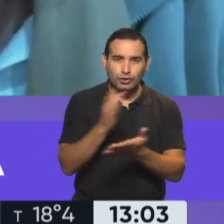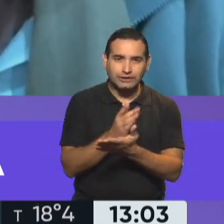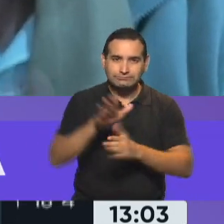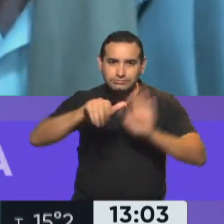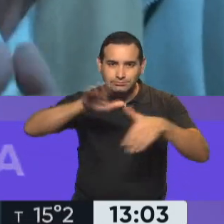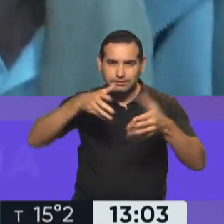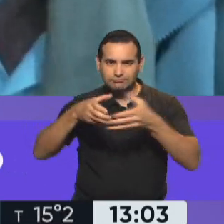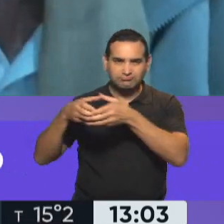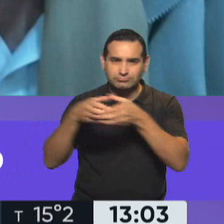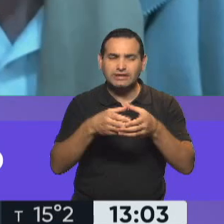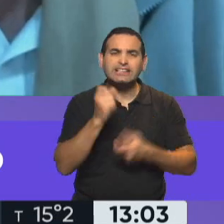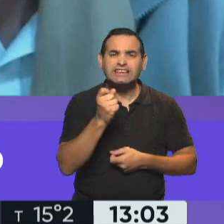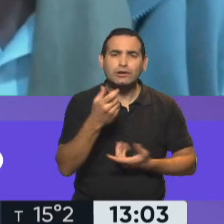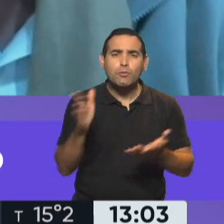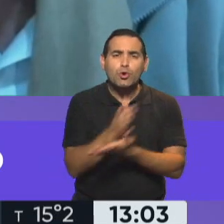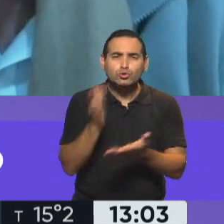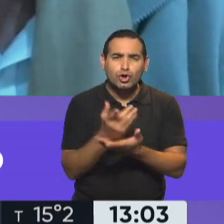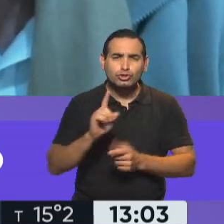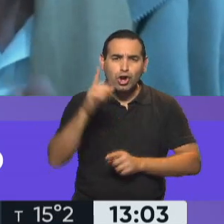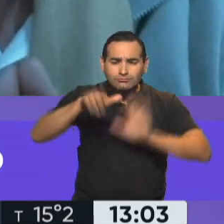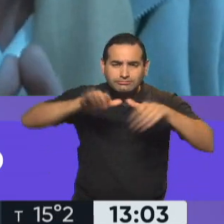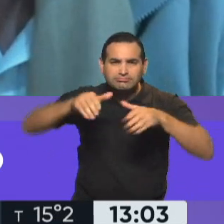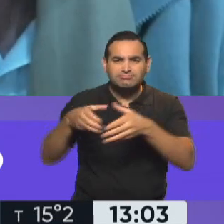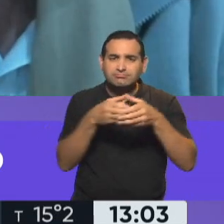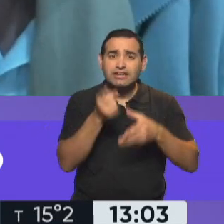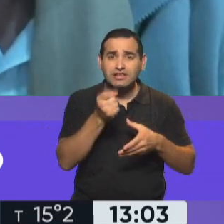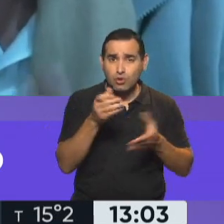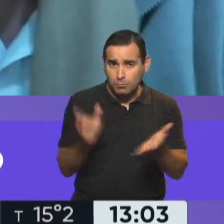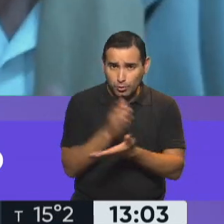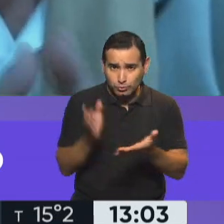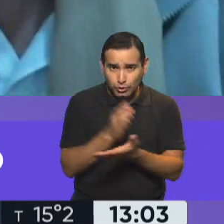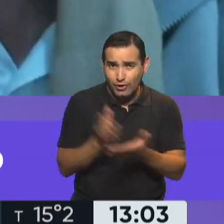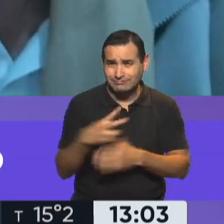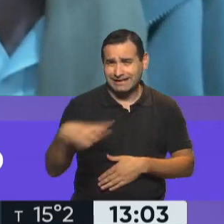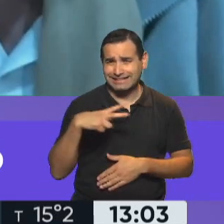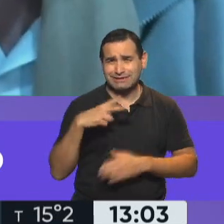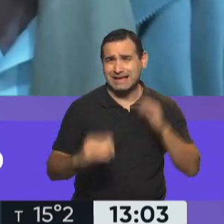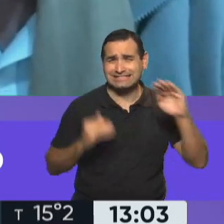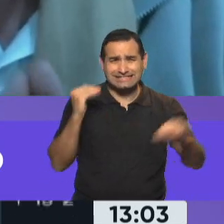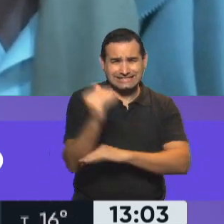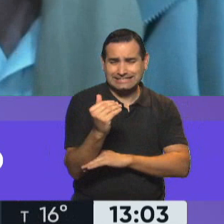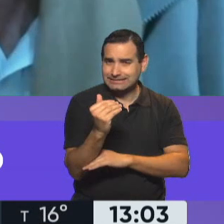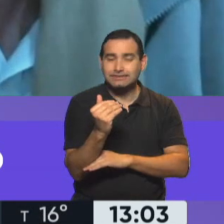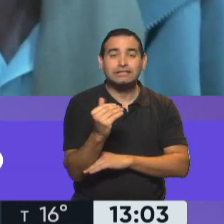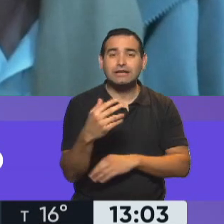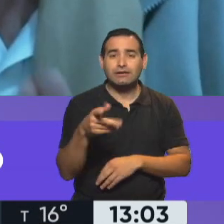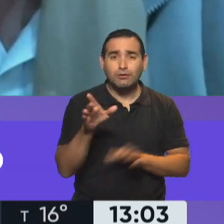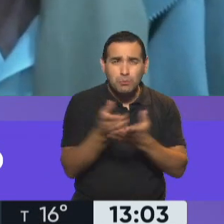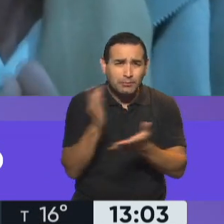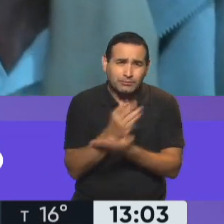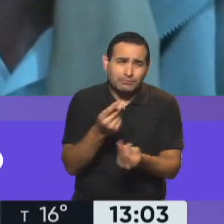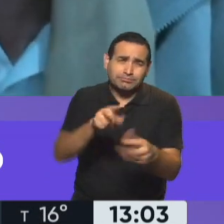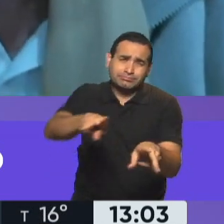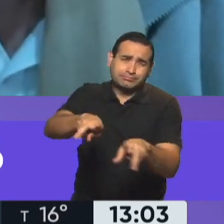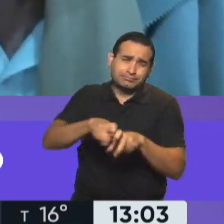autoconvocados. ¿Quiénes son los productores autoconvocados? Son los productores más ricos entre los ricos, a los que mejor le va entre los que